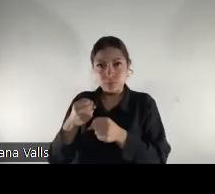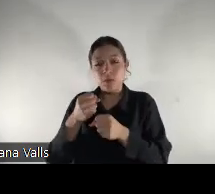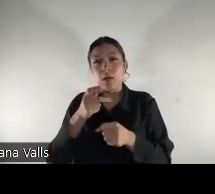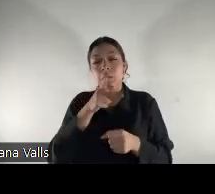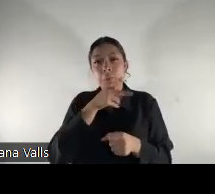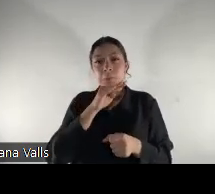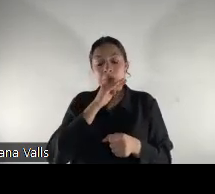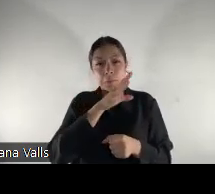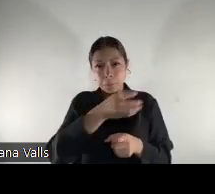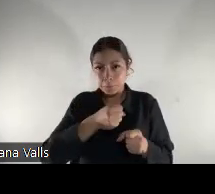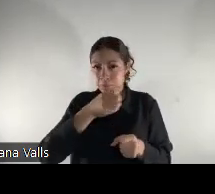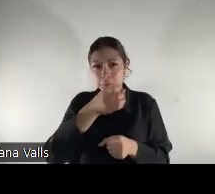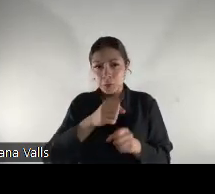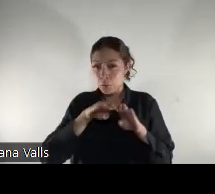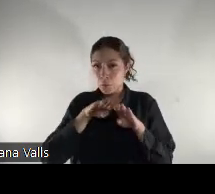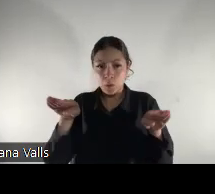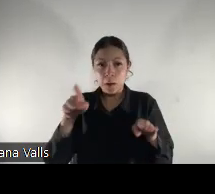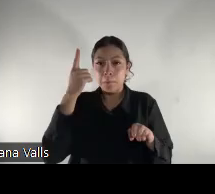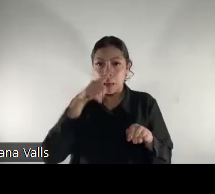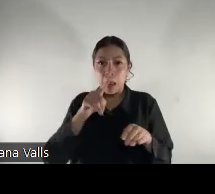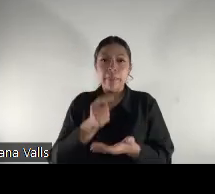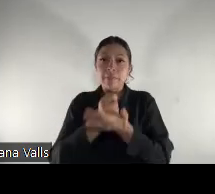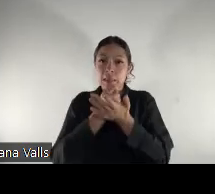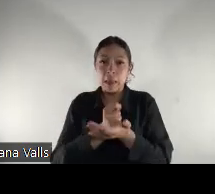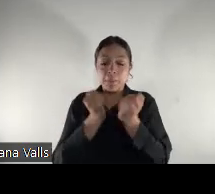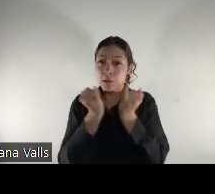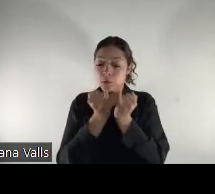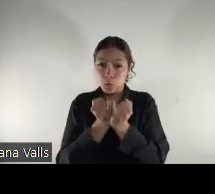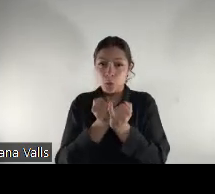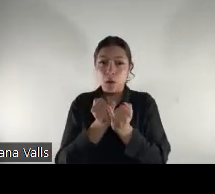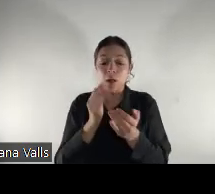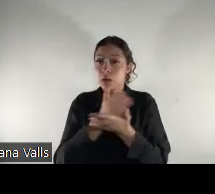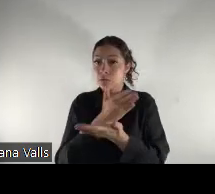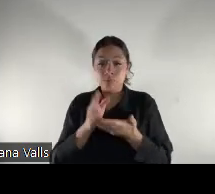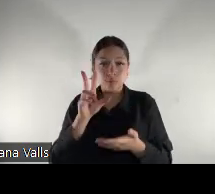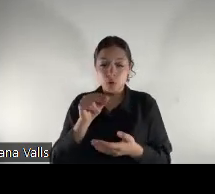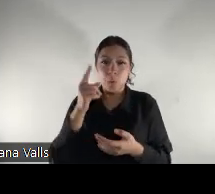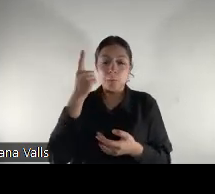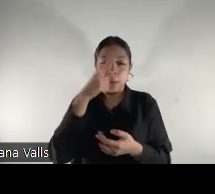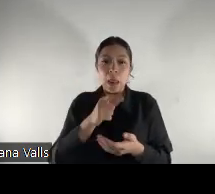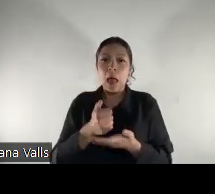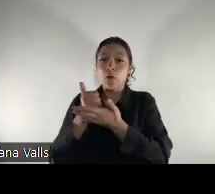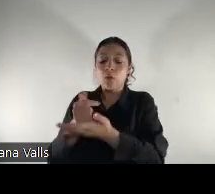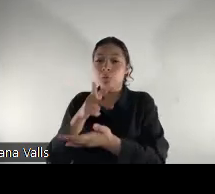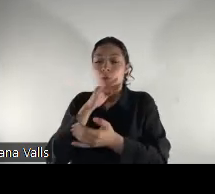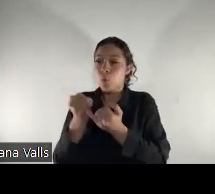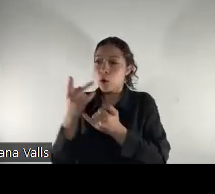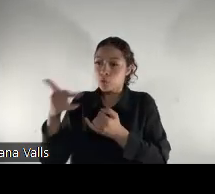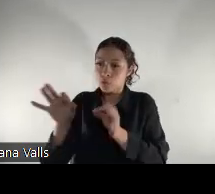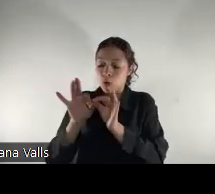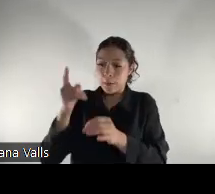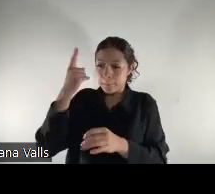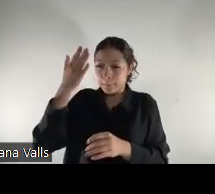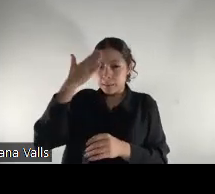de las terapias. Al final de cuentas, tenemos la premisa de formarlos como terapeutas. Quien va a acompañar